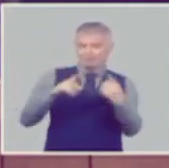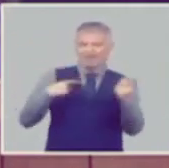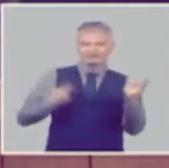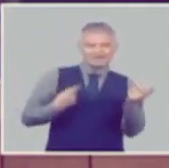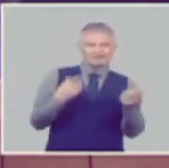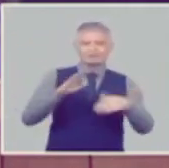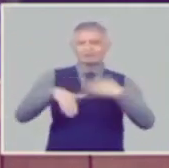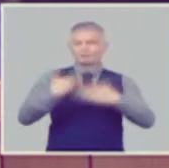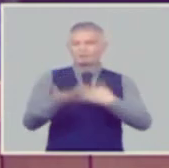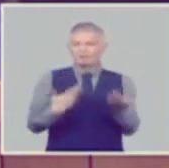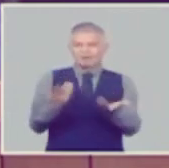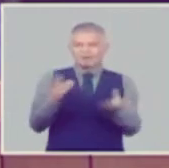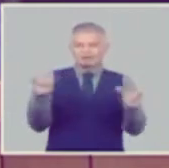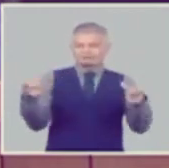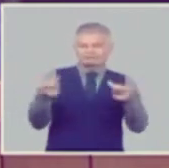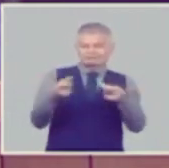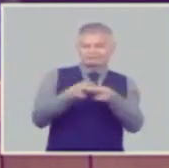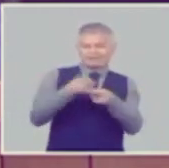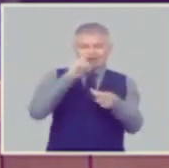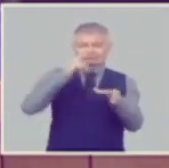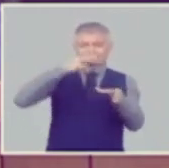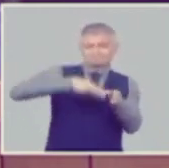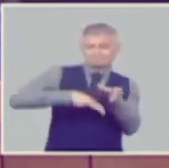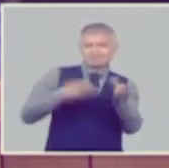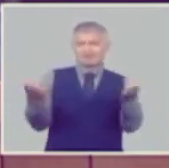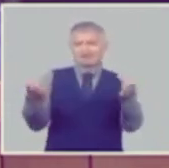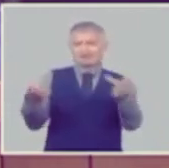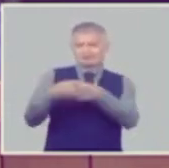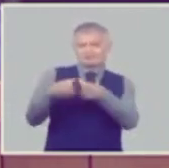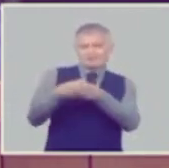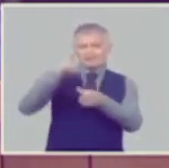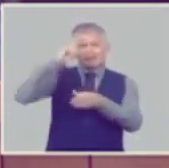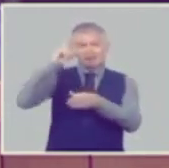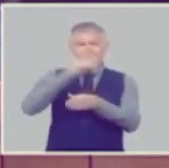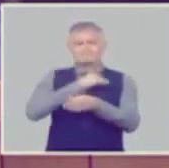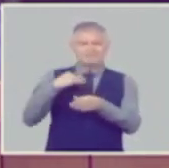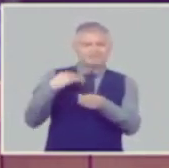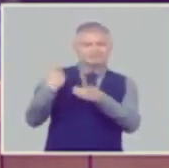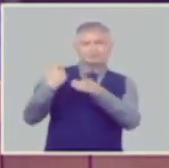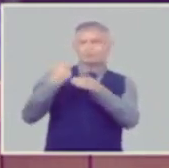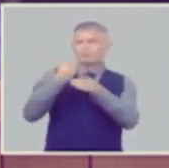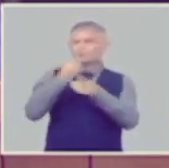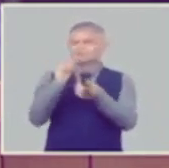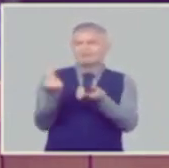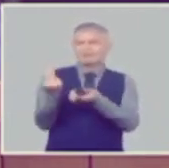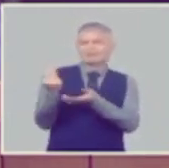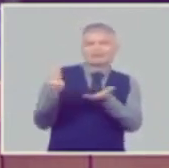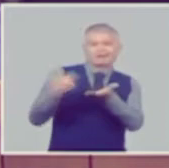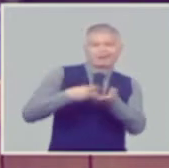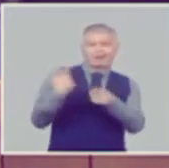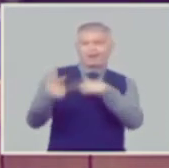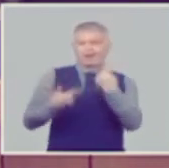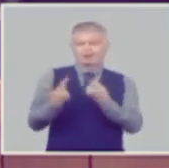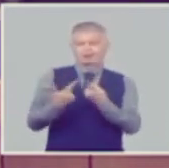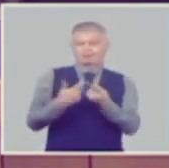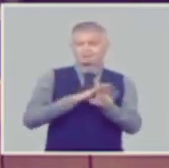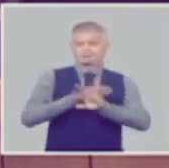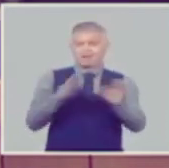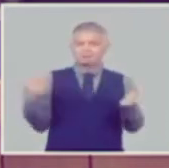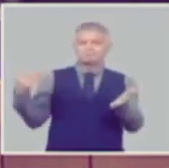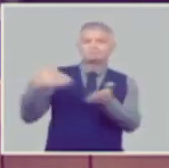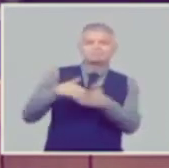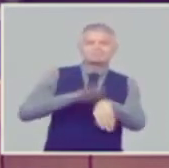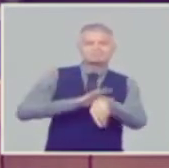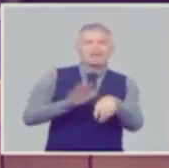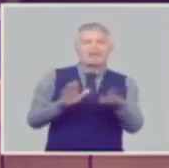energéticos, a las brigadas médicas y a cualquier posibilidad de financiamiento. Hasta que llegó el 2020, un año